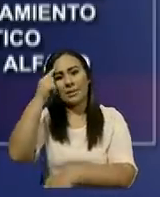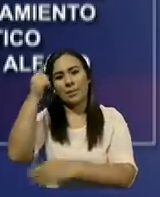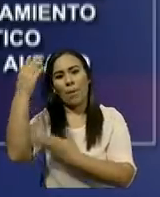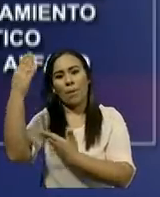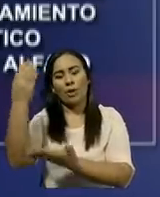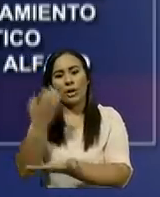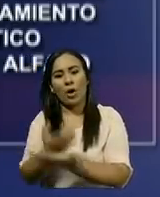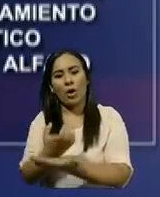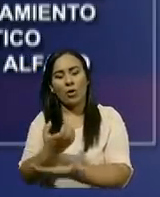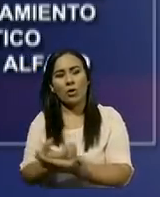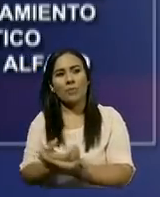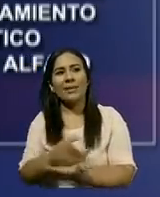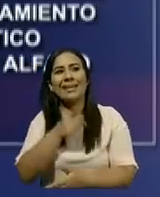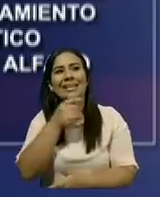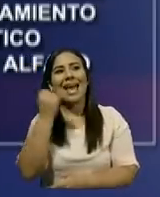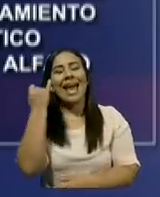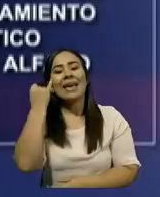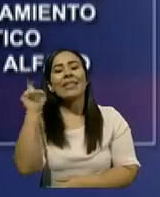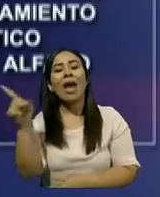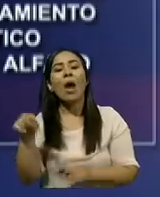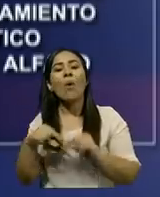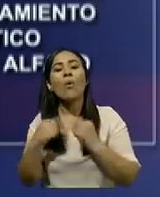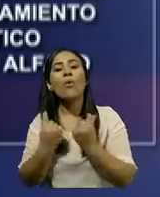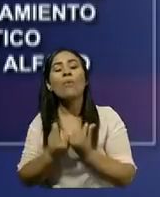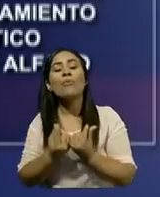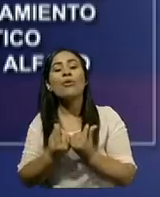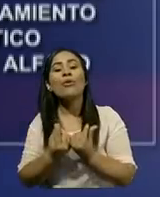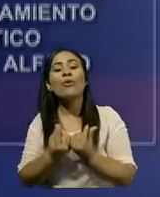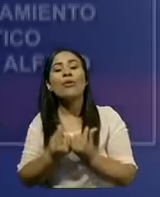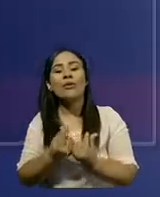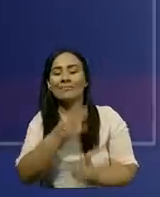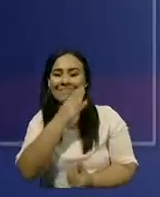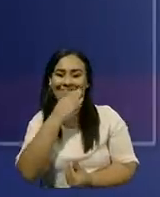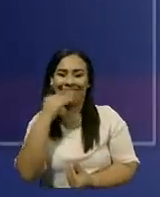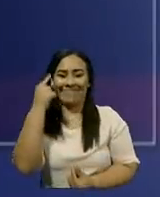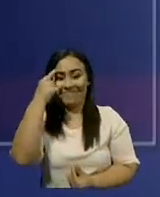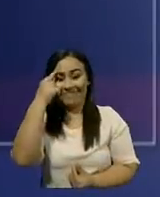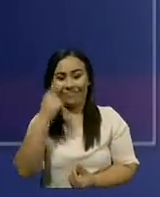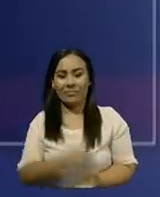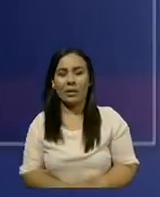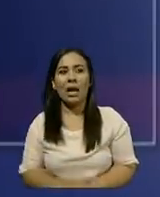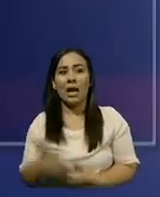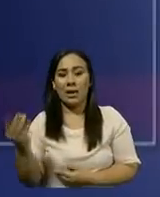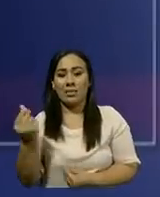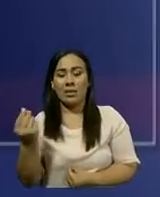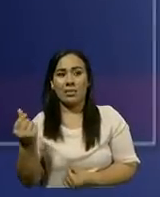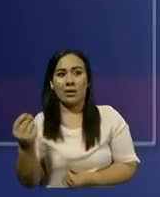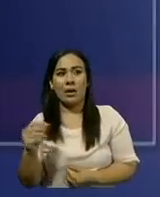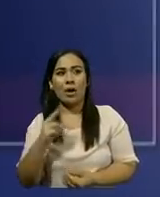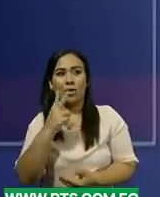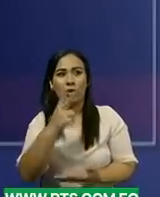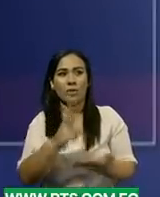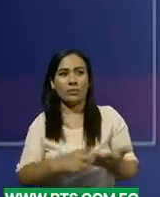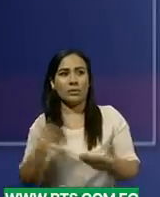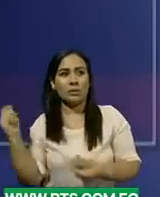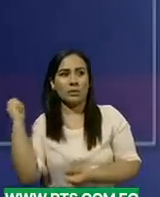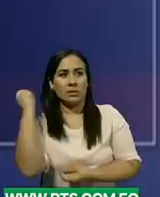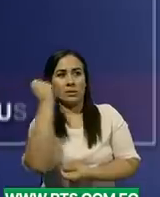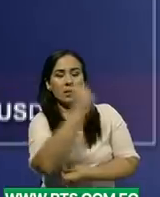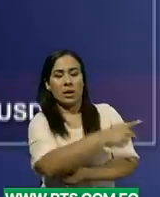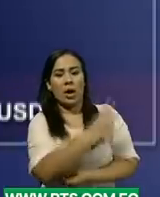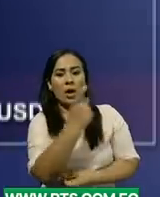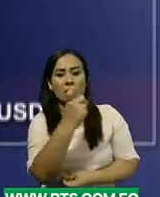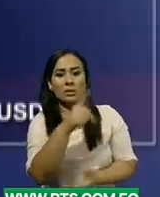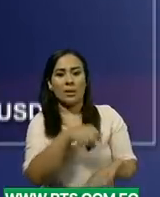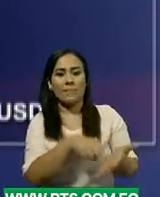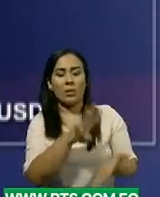Político y Económico, creado por el expresidente Correa y varios coidearios. De la cuenta del instituto se realizaron 2 transacciones a Correa, una